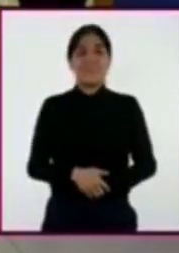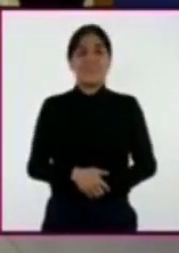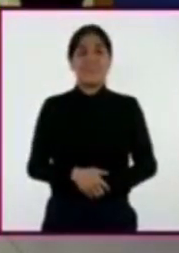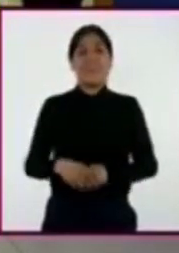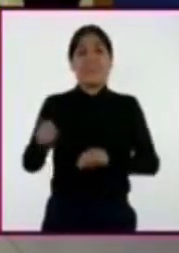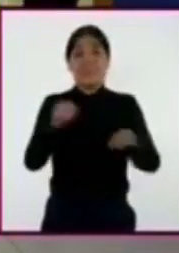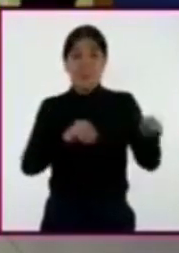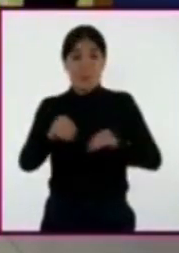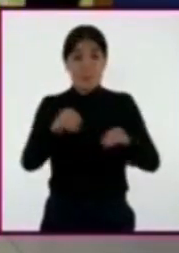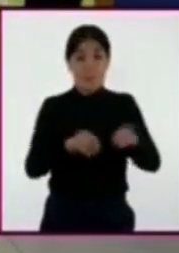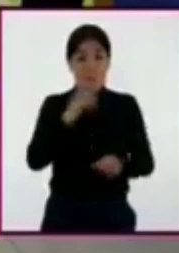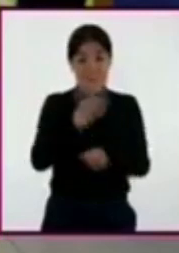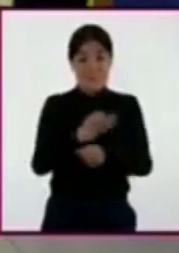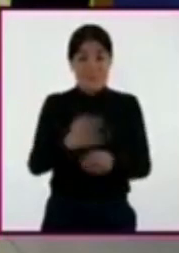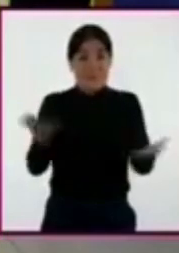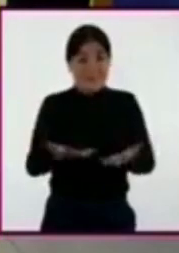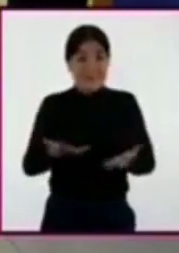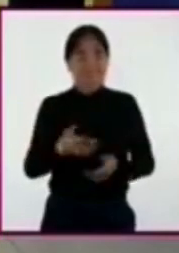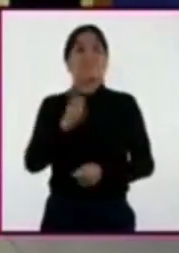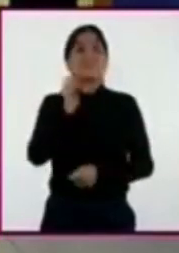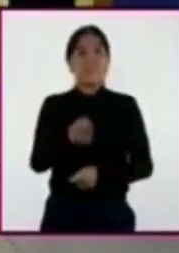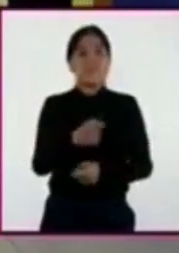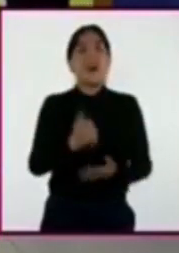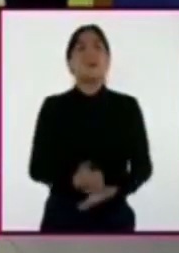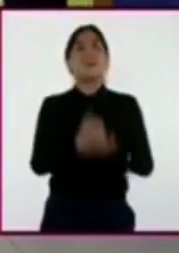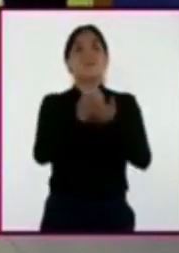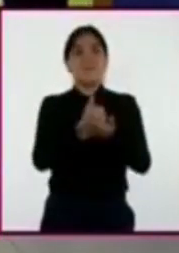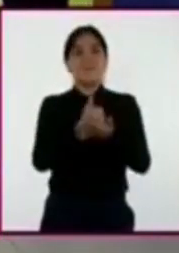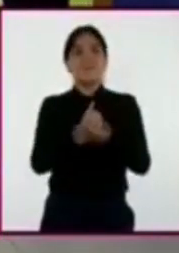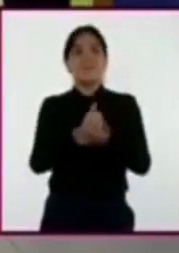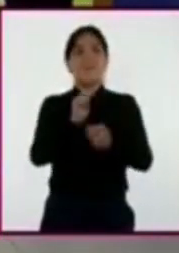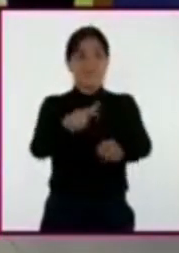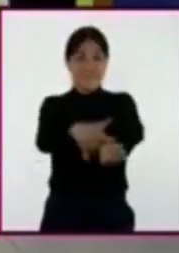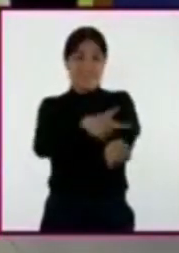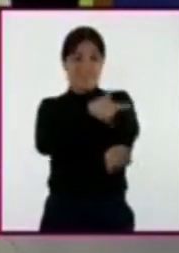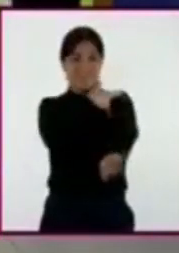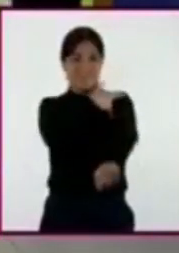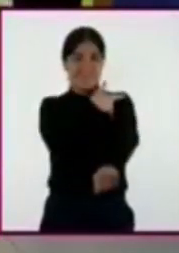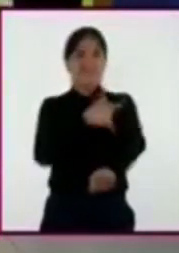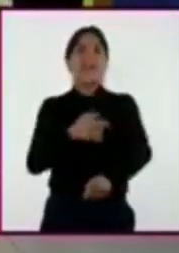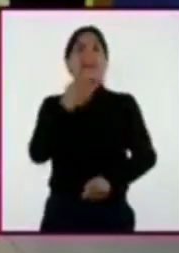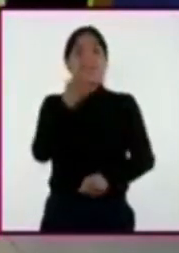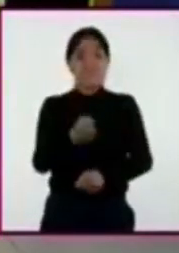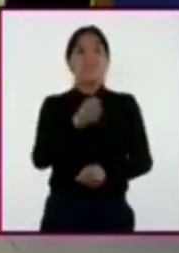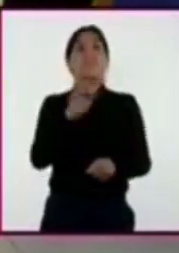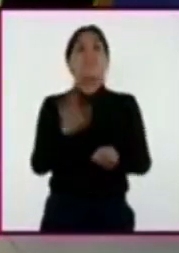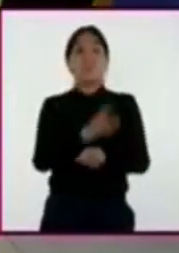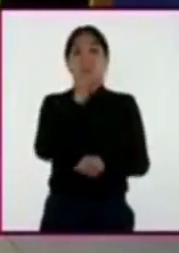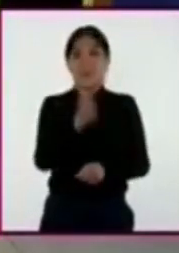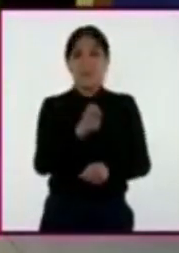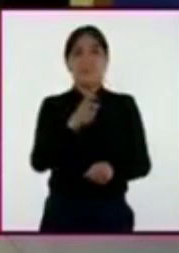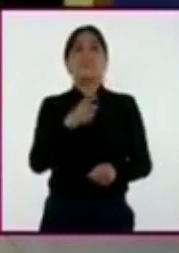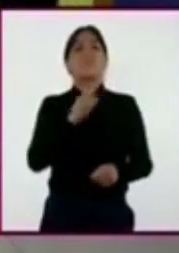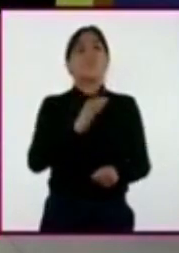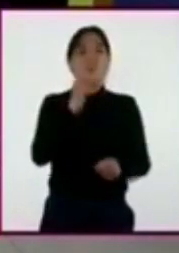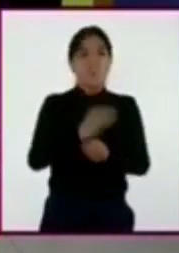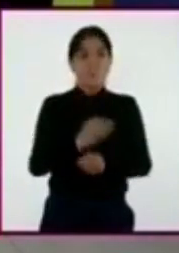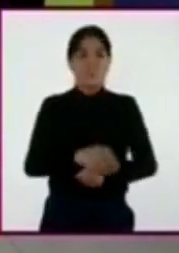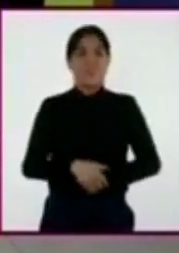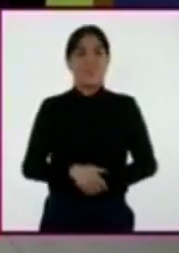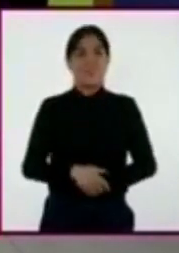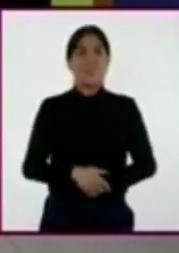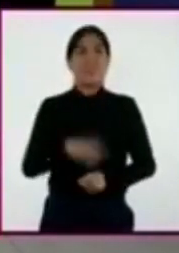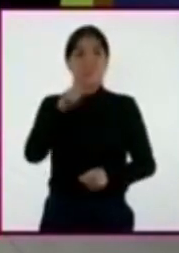Los movimientos que vamos a realizar los vamos a ayudar de una calceta larga, entonces van a colocar